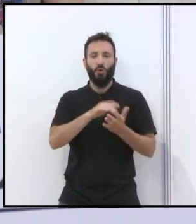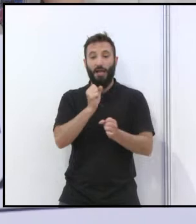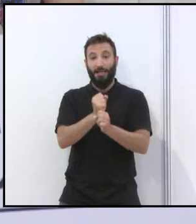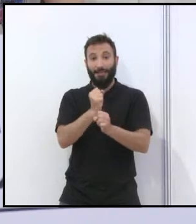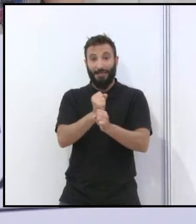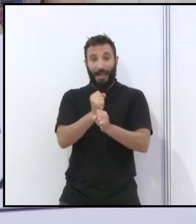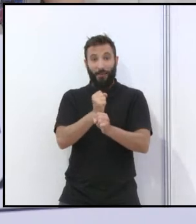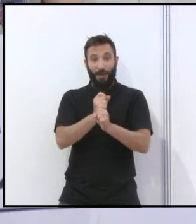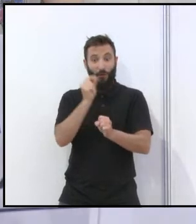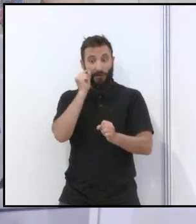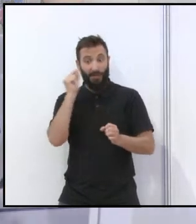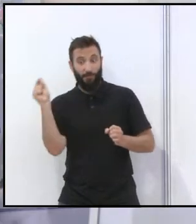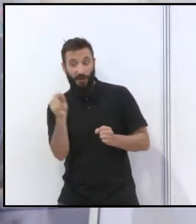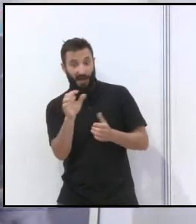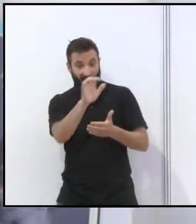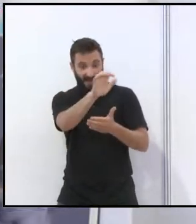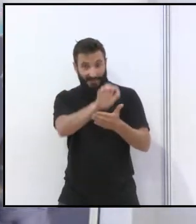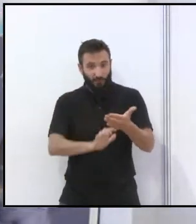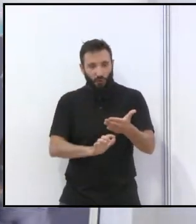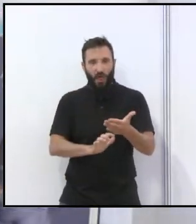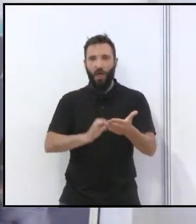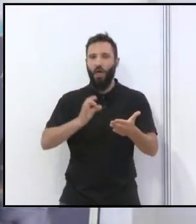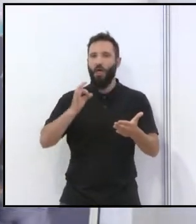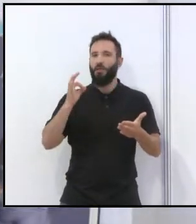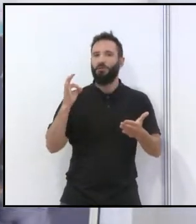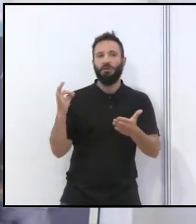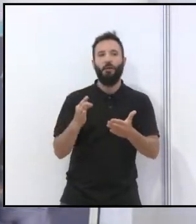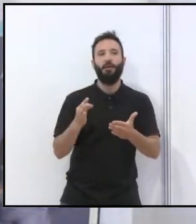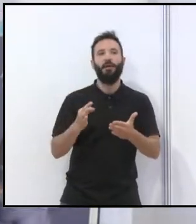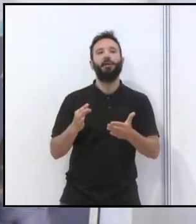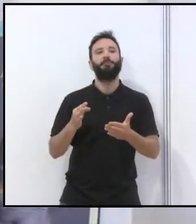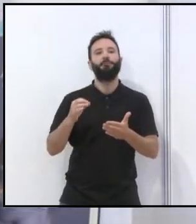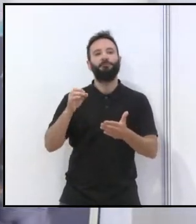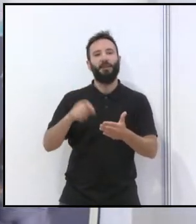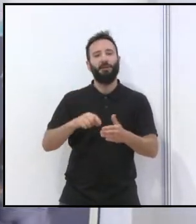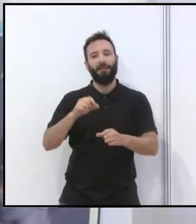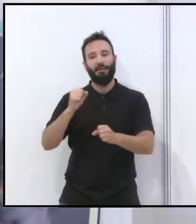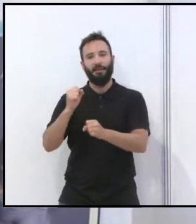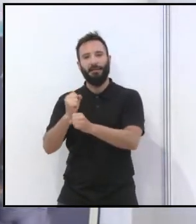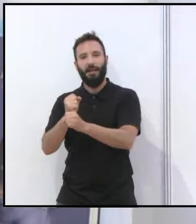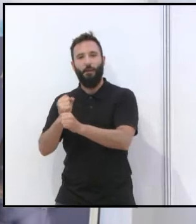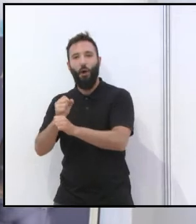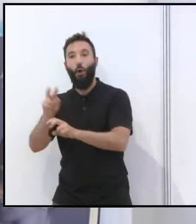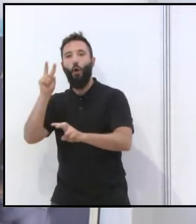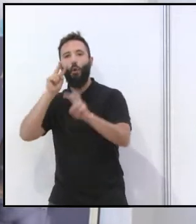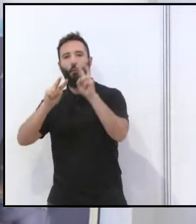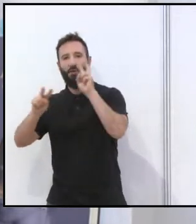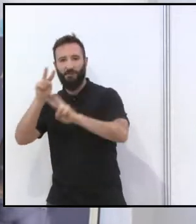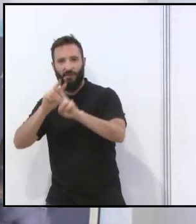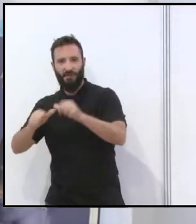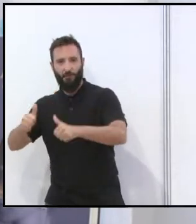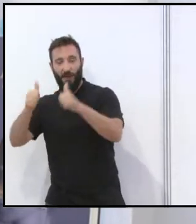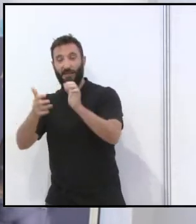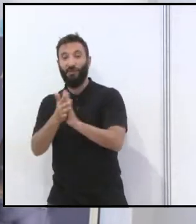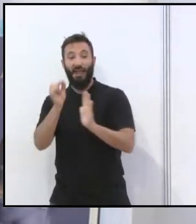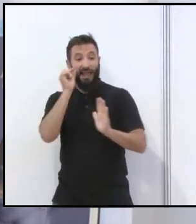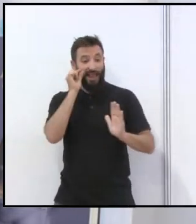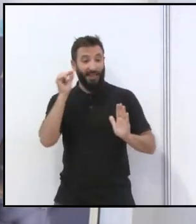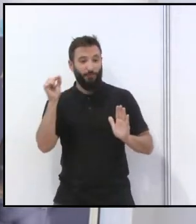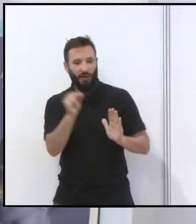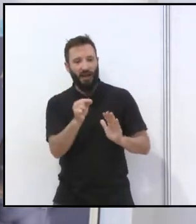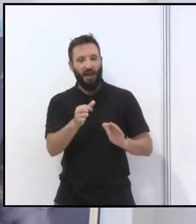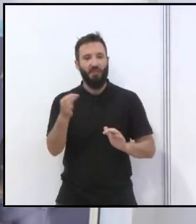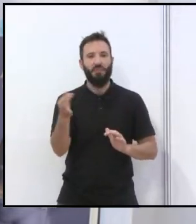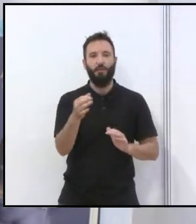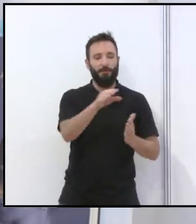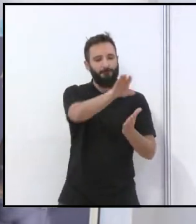de la escritura se tiene que hacer compatible con la tarea de visibilizar. Es un espionaje que ha de sacar a la luz.